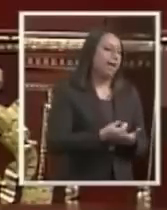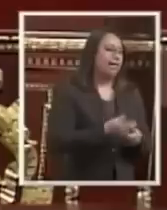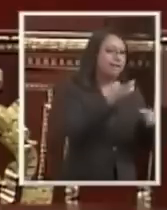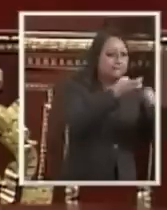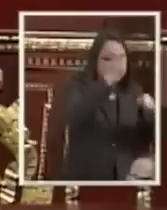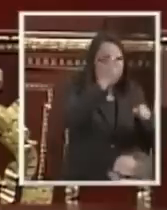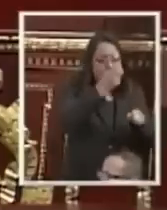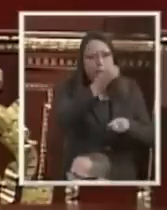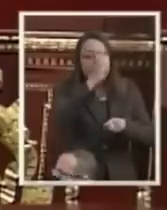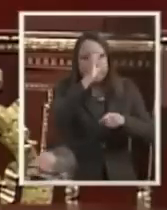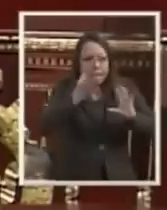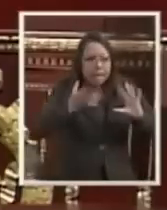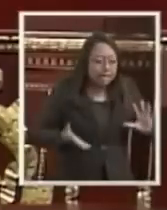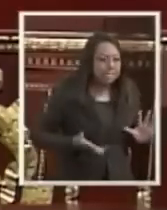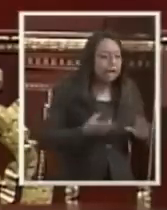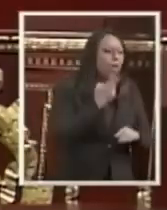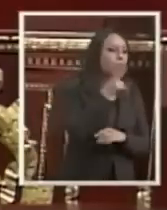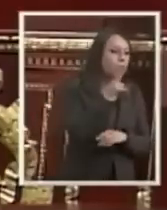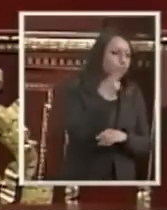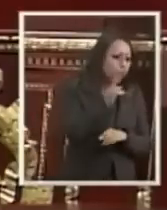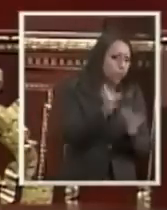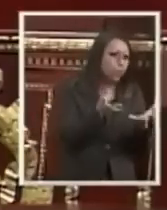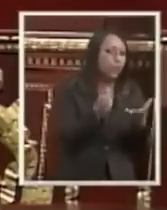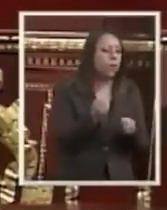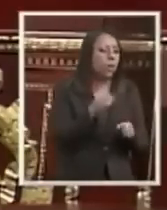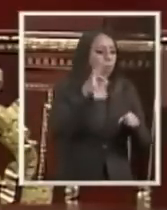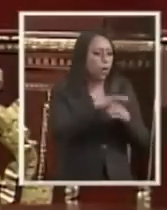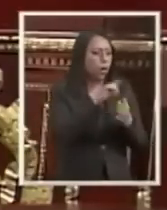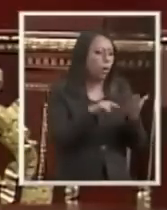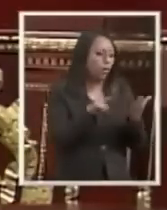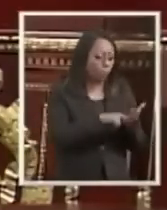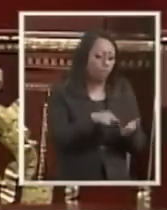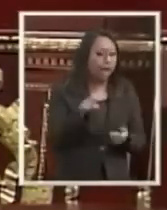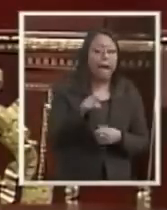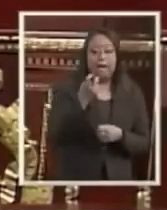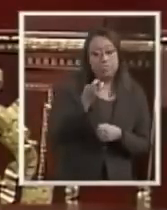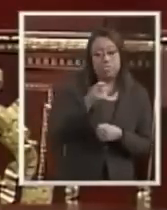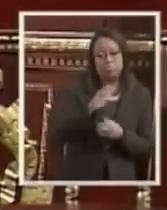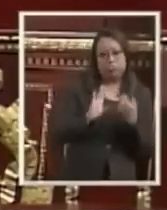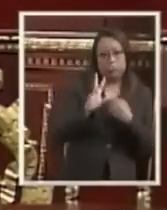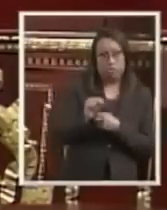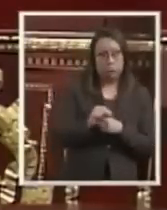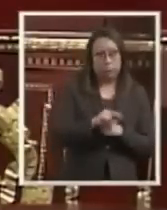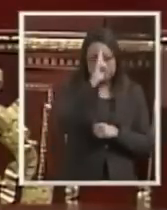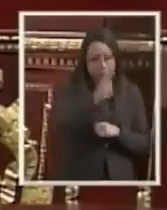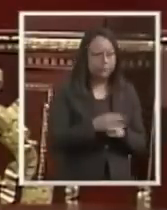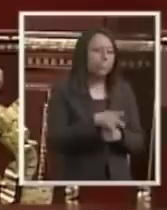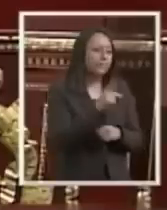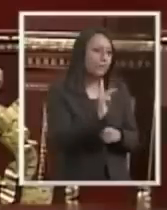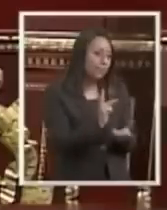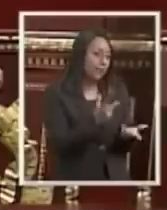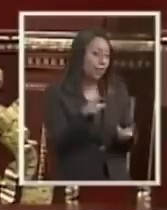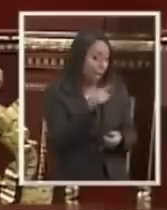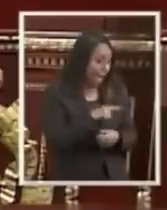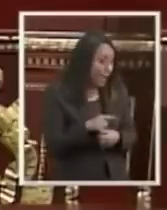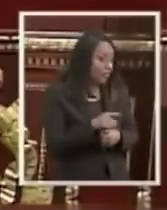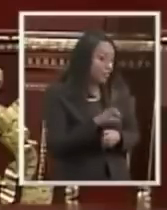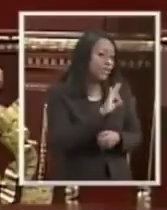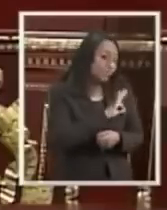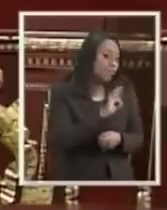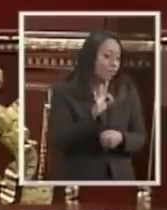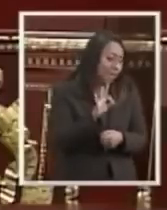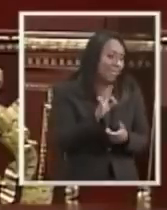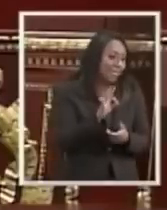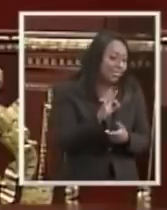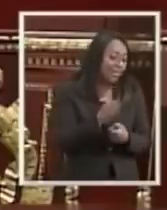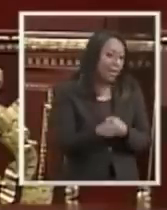pueda votar, que ese mismo menor de edad sí pueda tomarse un cóctel de hormonas, algunas con efectos